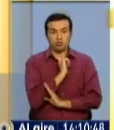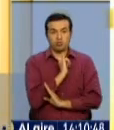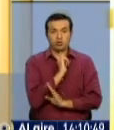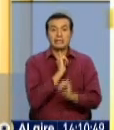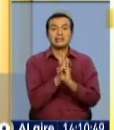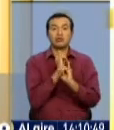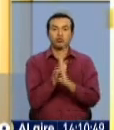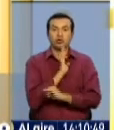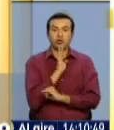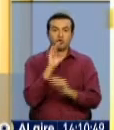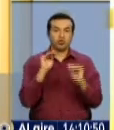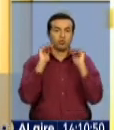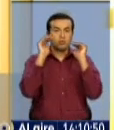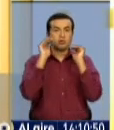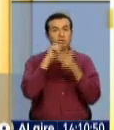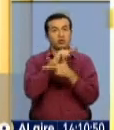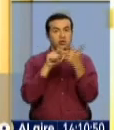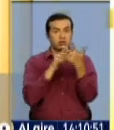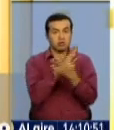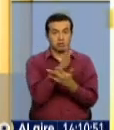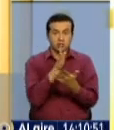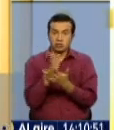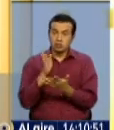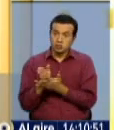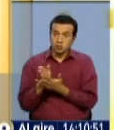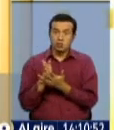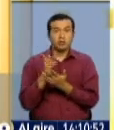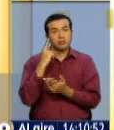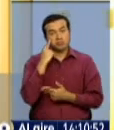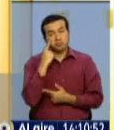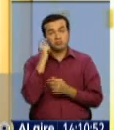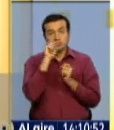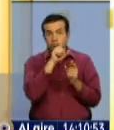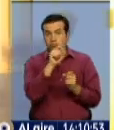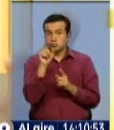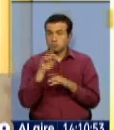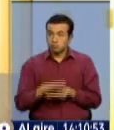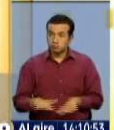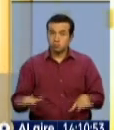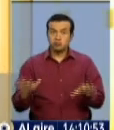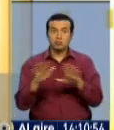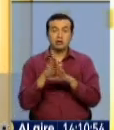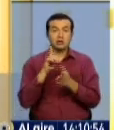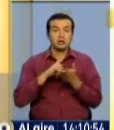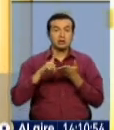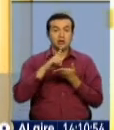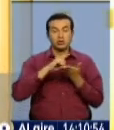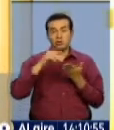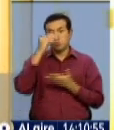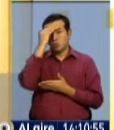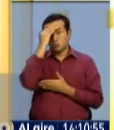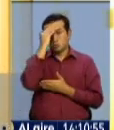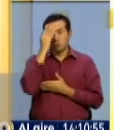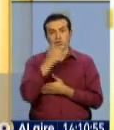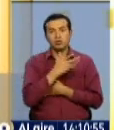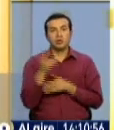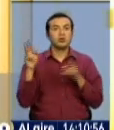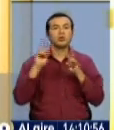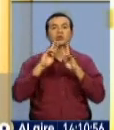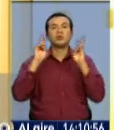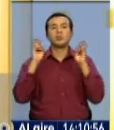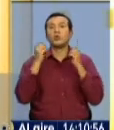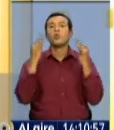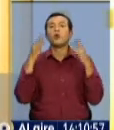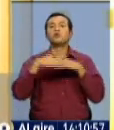ofertemos 3 carreras, por lo menos. Entonces estamos levantando la información desde el Distrito de Educación, en lo que es